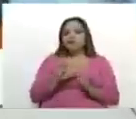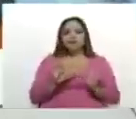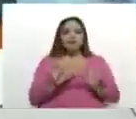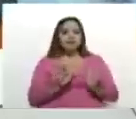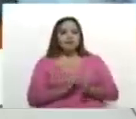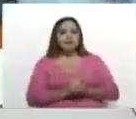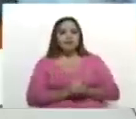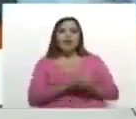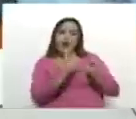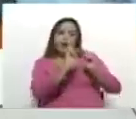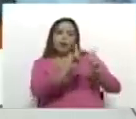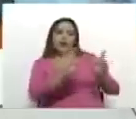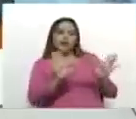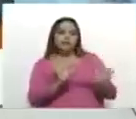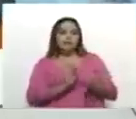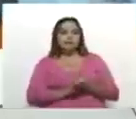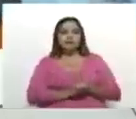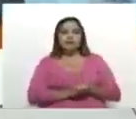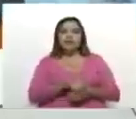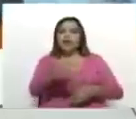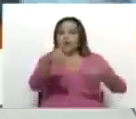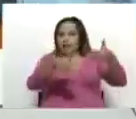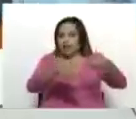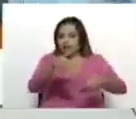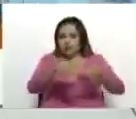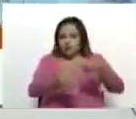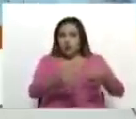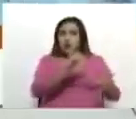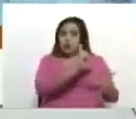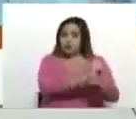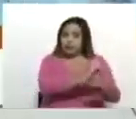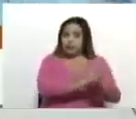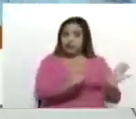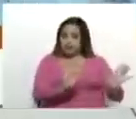está bien elecciones competitivas